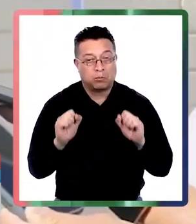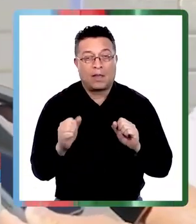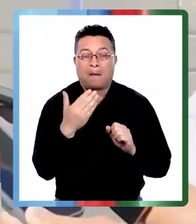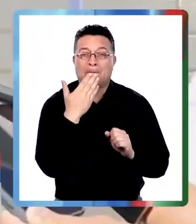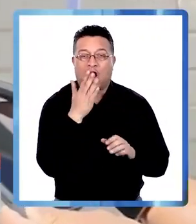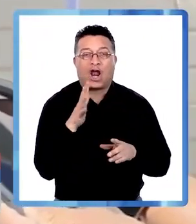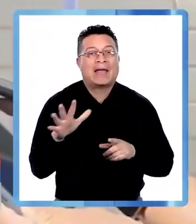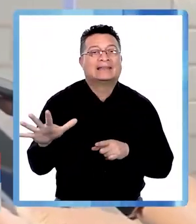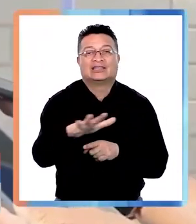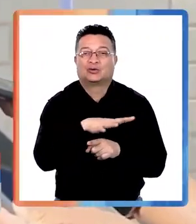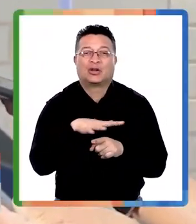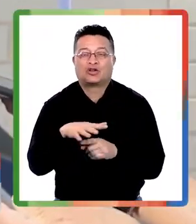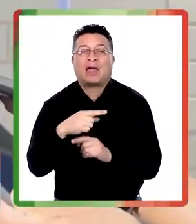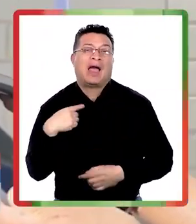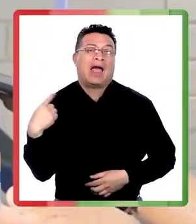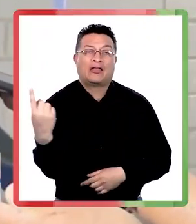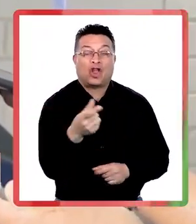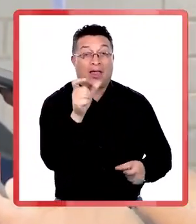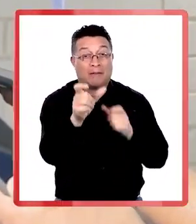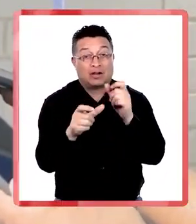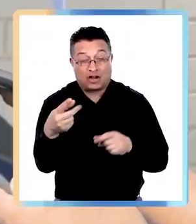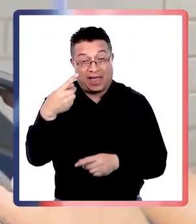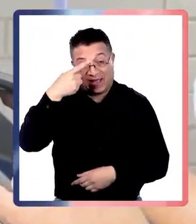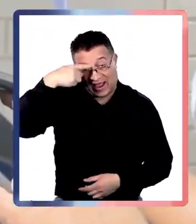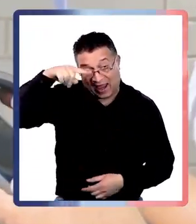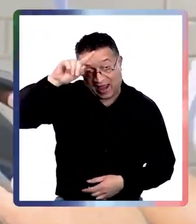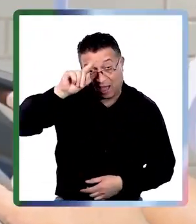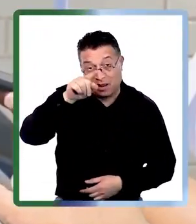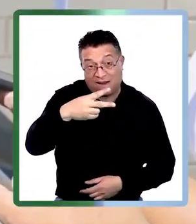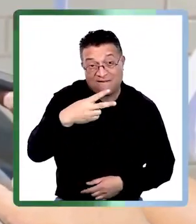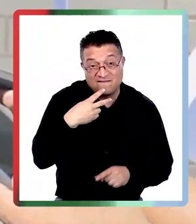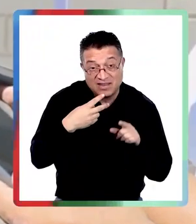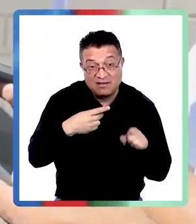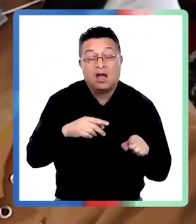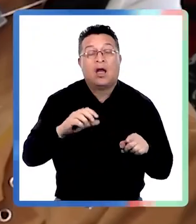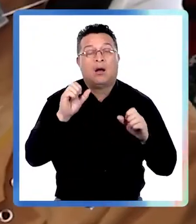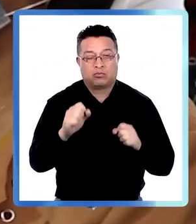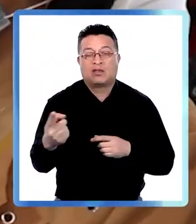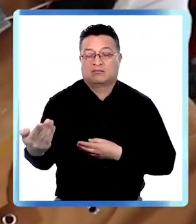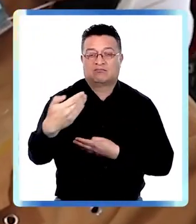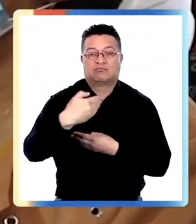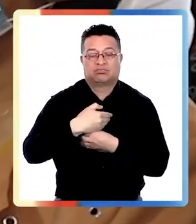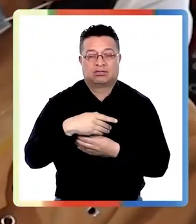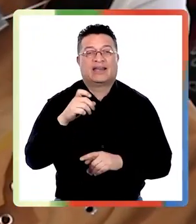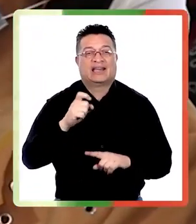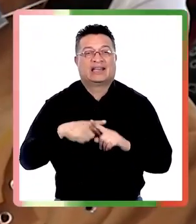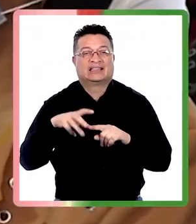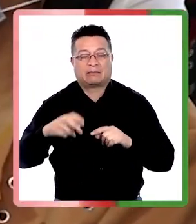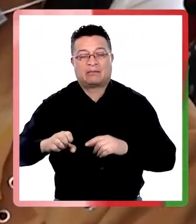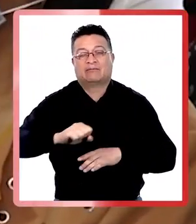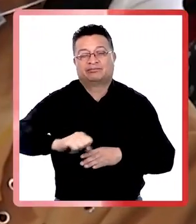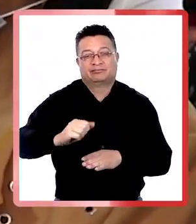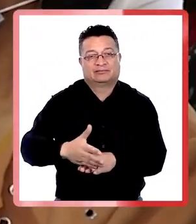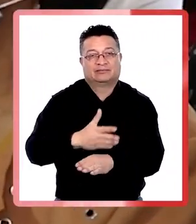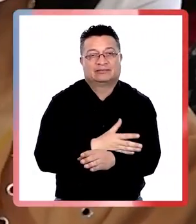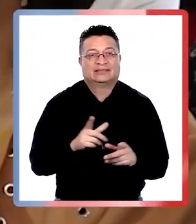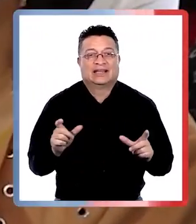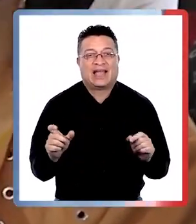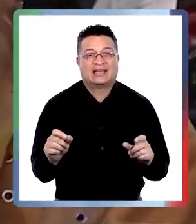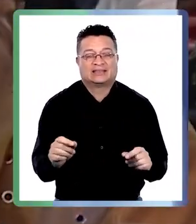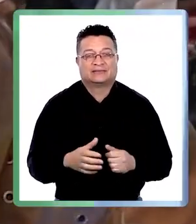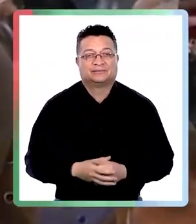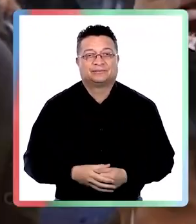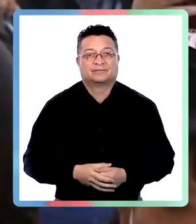condiciones para que todos los ciudadanos de Calama vengan aquí a poder tomarse los exámenes y poder prevenir el cáncer. Con